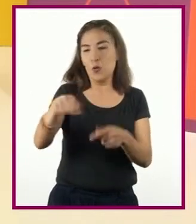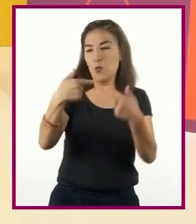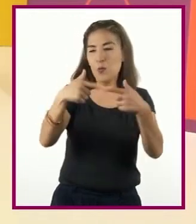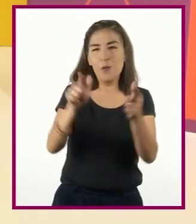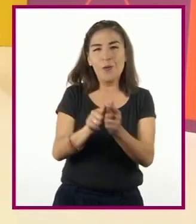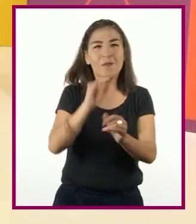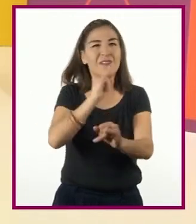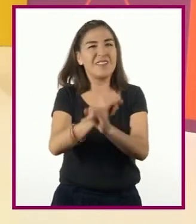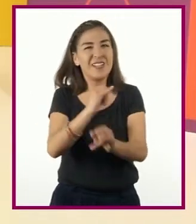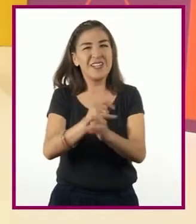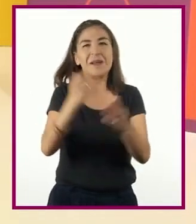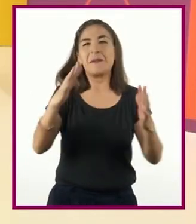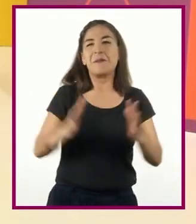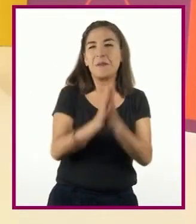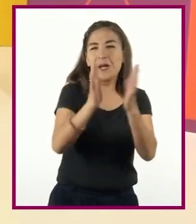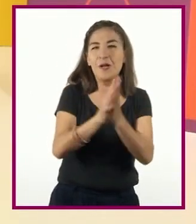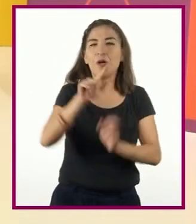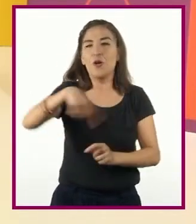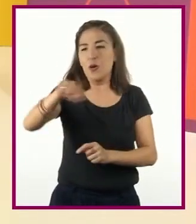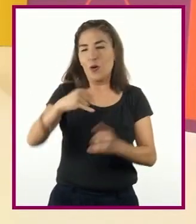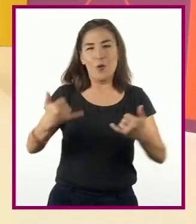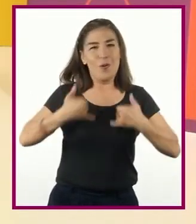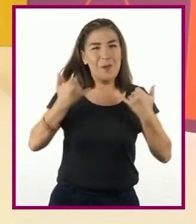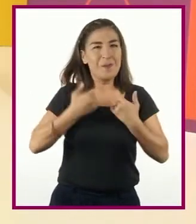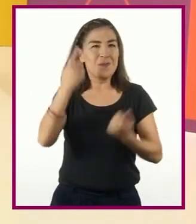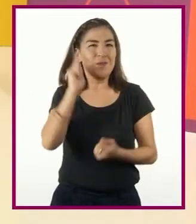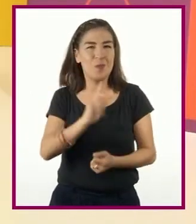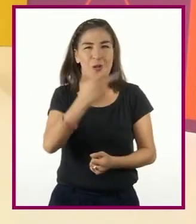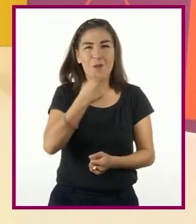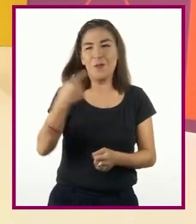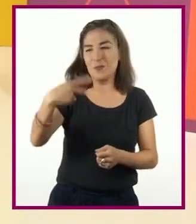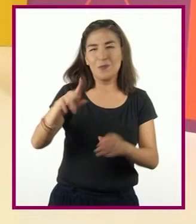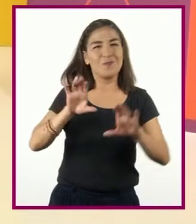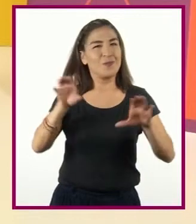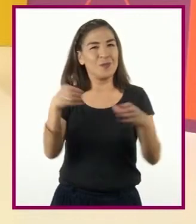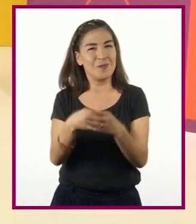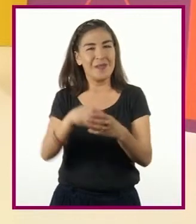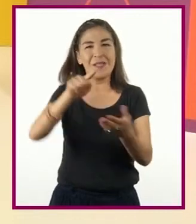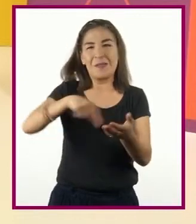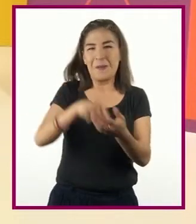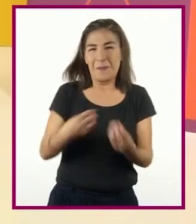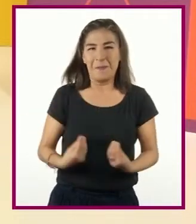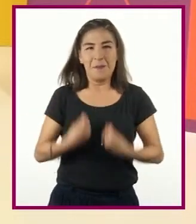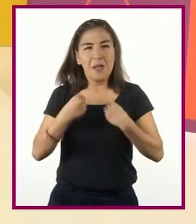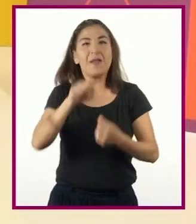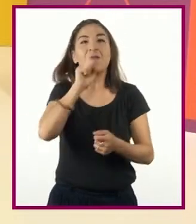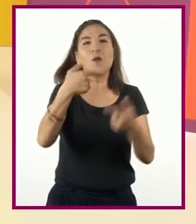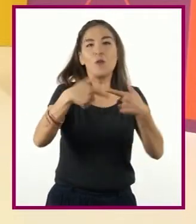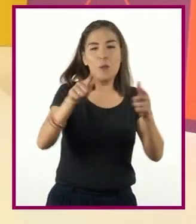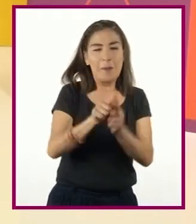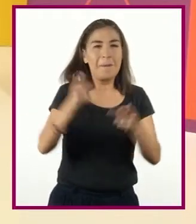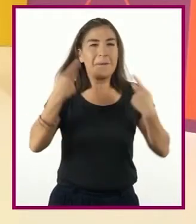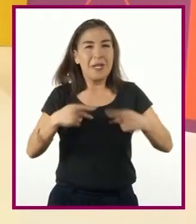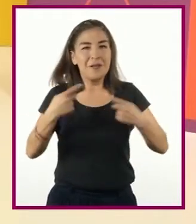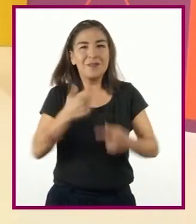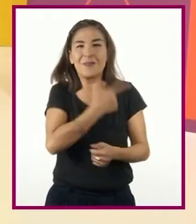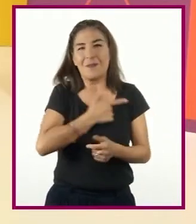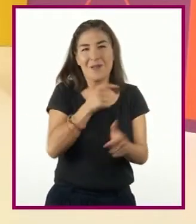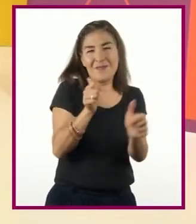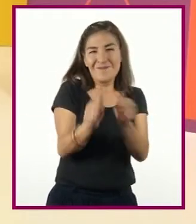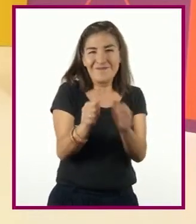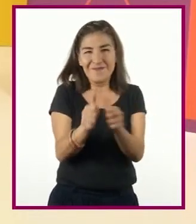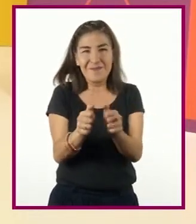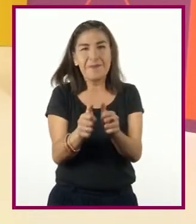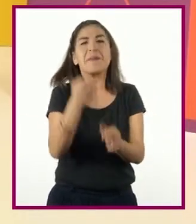donde participan otras y otros jóvenes de su comunidad, así como de un grupo de personas interesadas en los videojuegos,